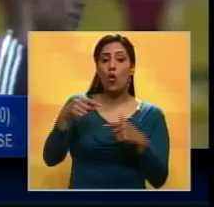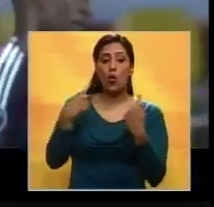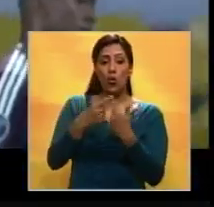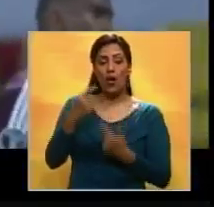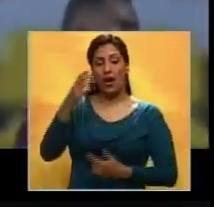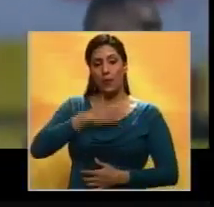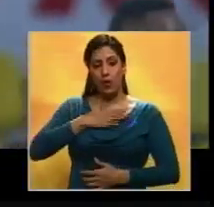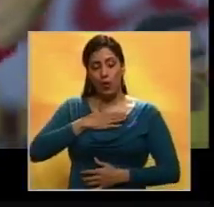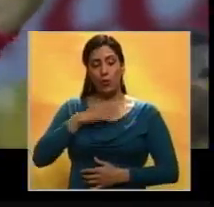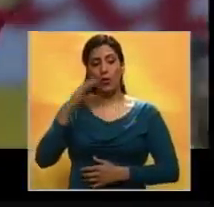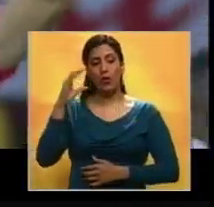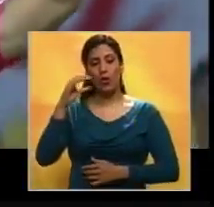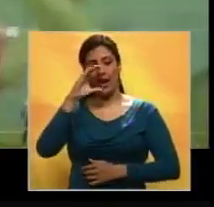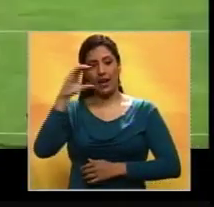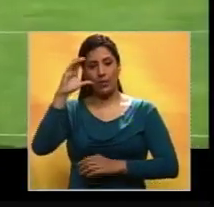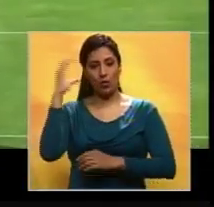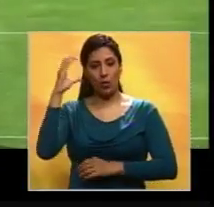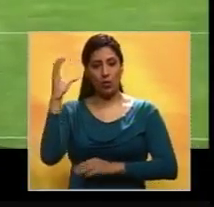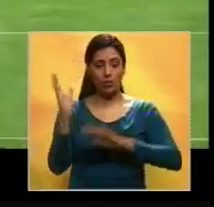Caribe colombiano.